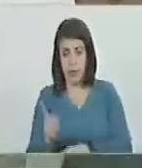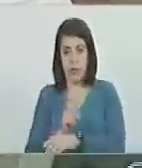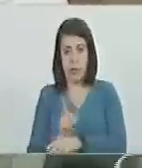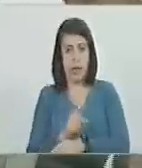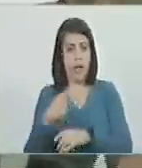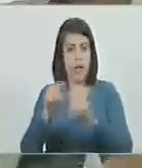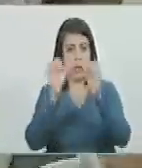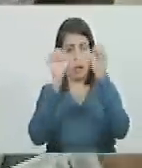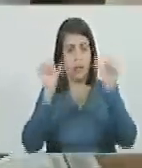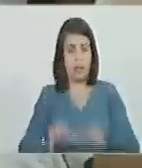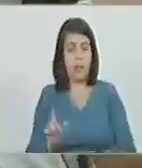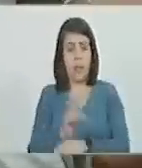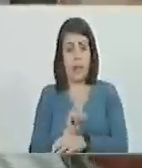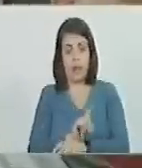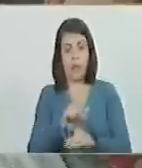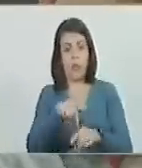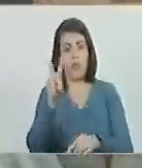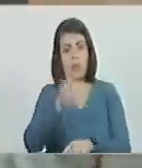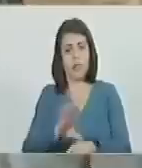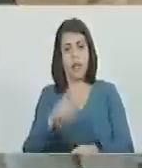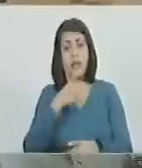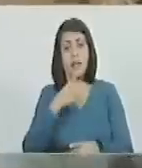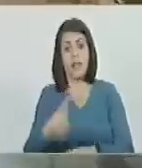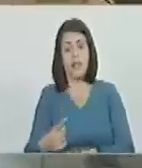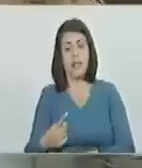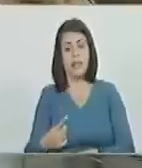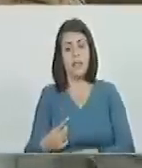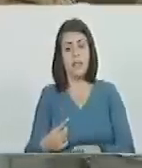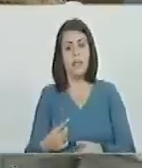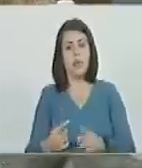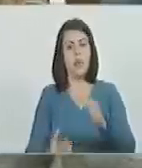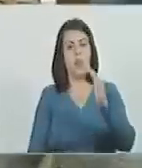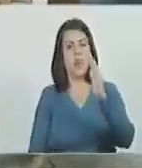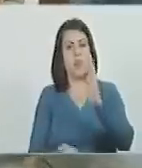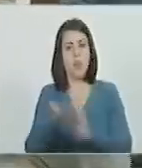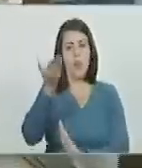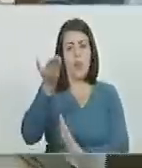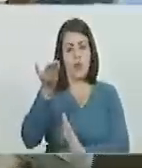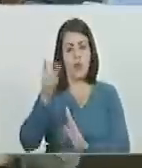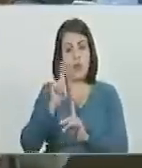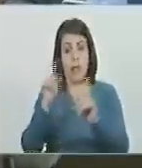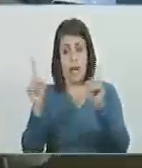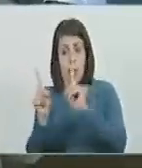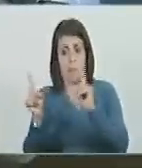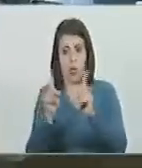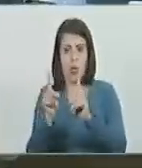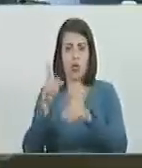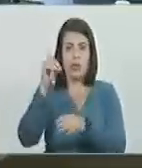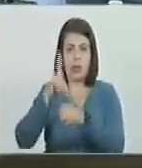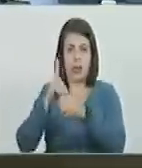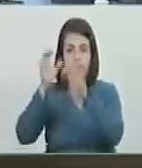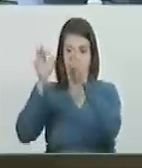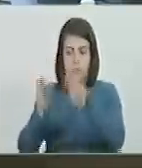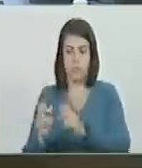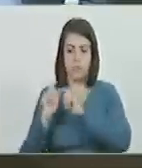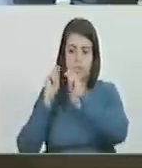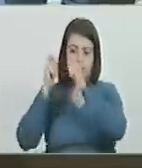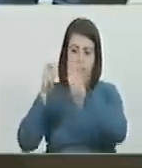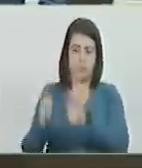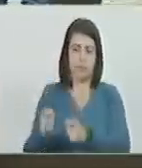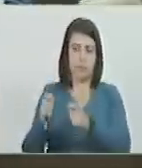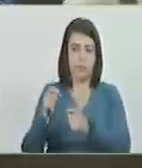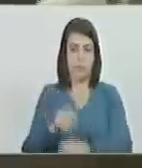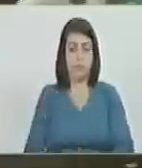el sistema electoral automatizado de Venezuela dio la tendencia irreversible para asignar un cargo de elección